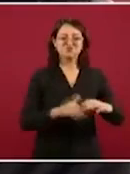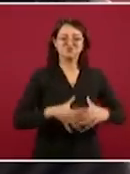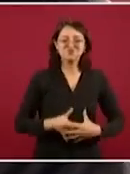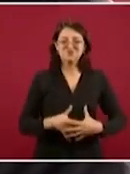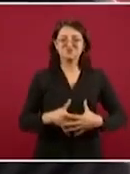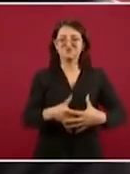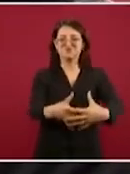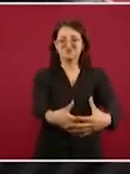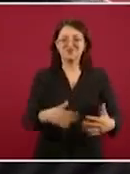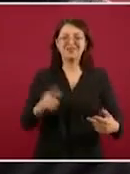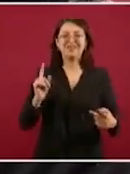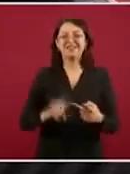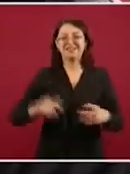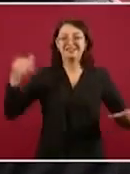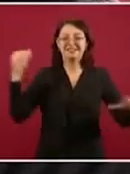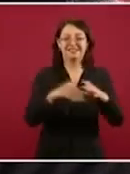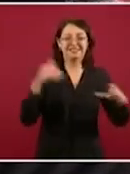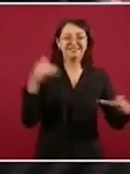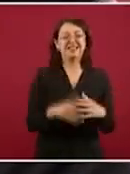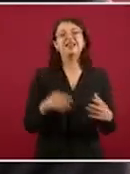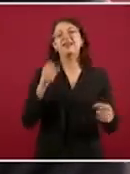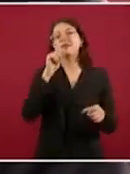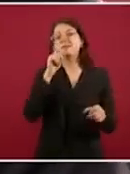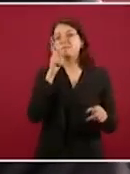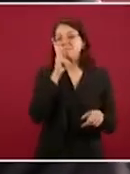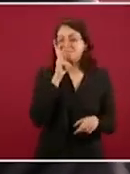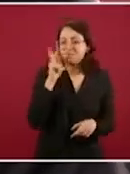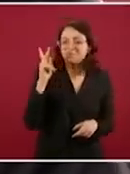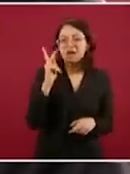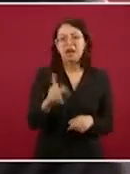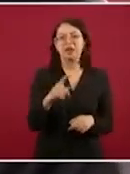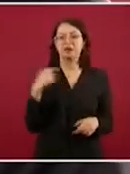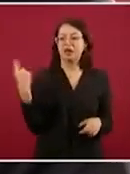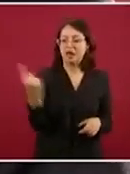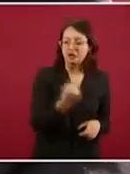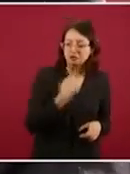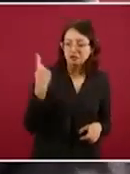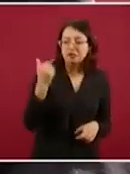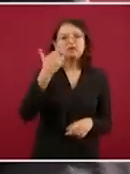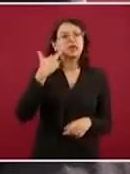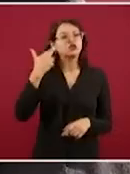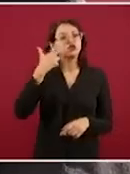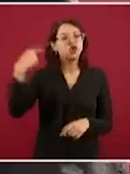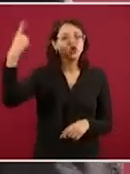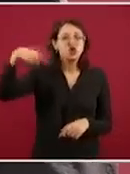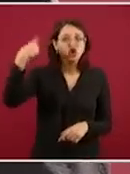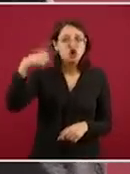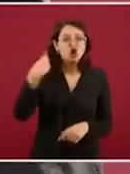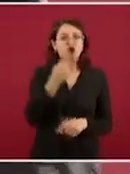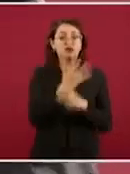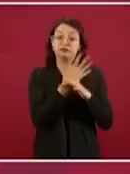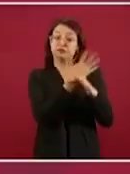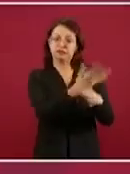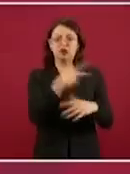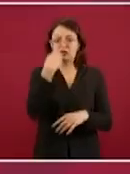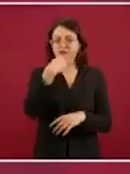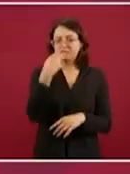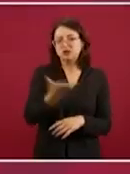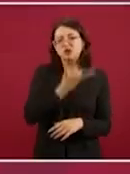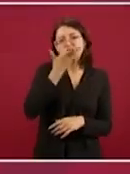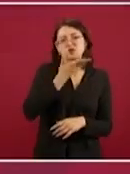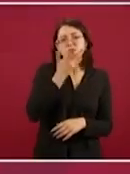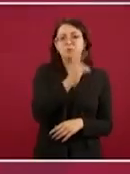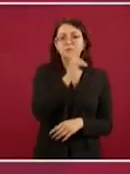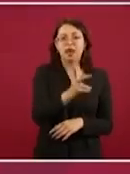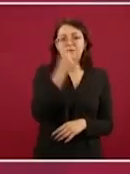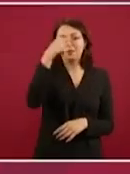el ratón loco. Todo eso que avergüenza, pues. Además lo estoy diciendo para que los jóvenes,